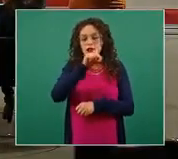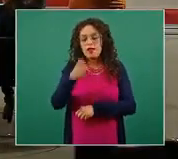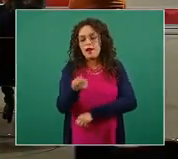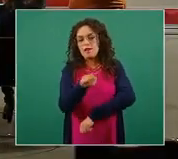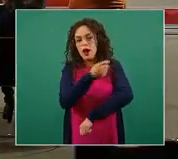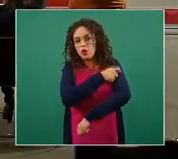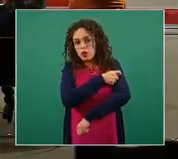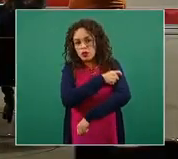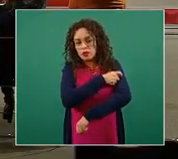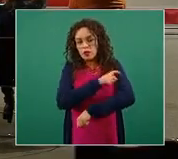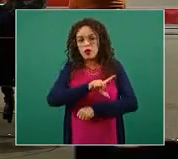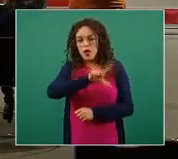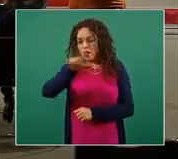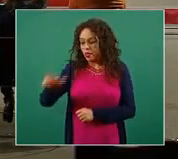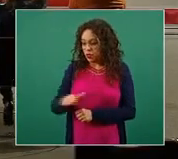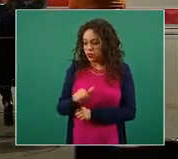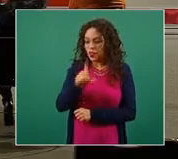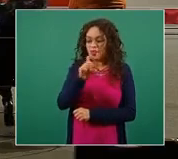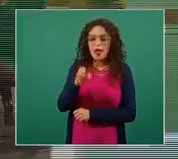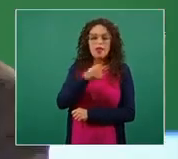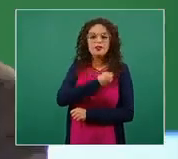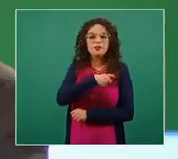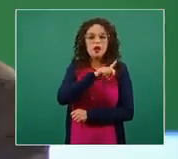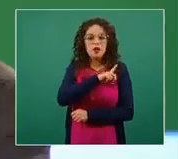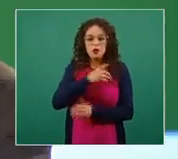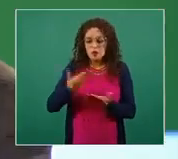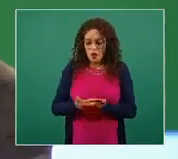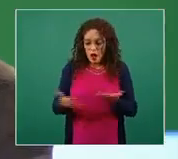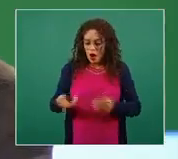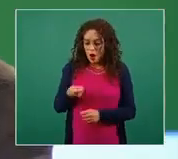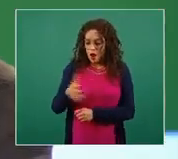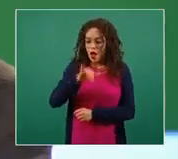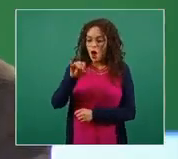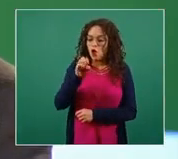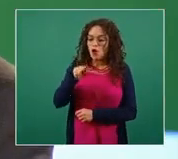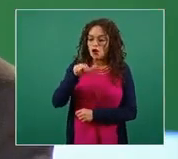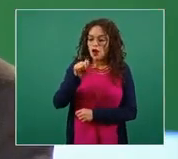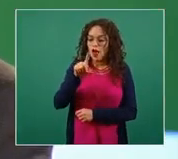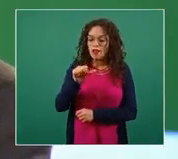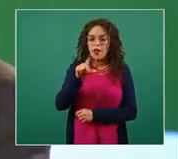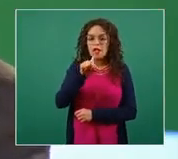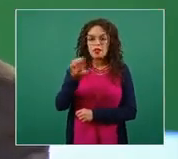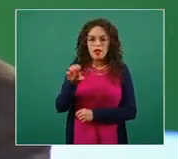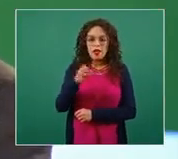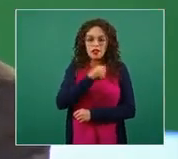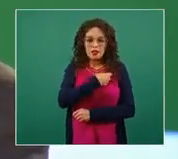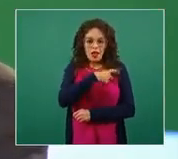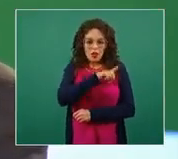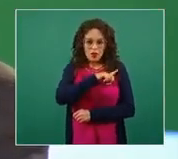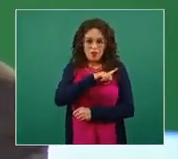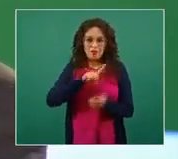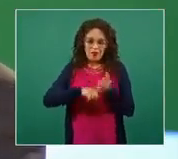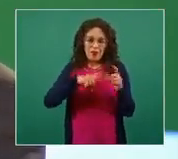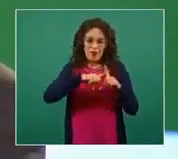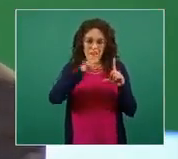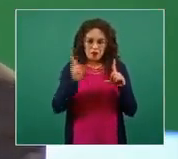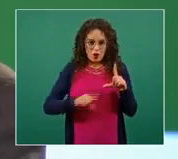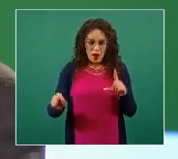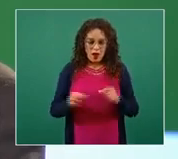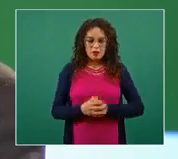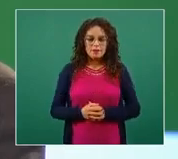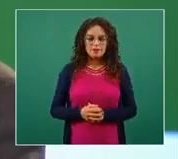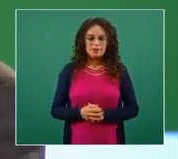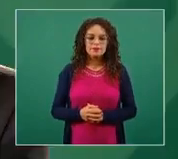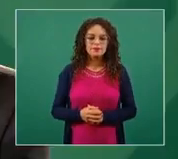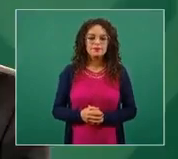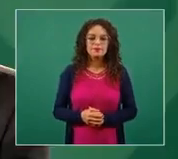vacunación, posteriormente de salud, convertidas hoy en jornadas nacionales de salud pública? Y lo que le comentábamos